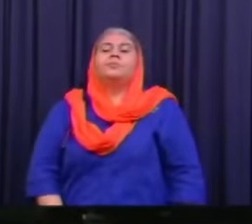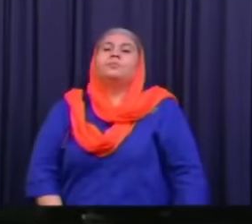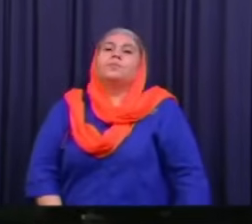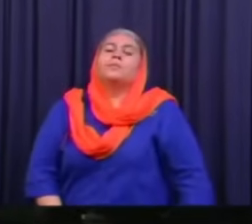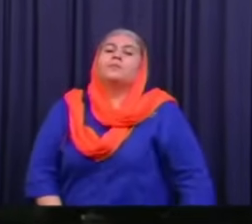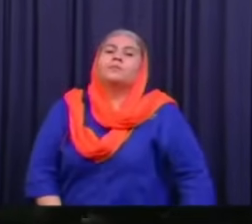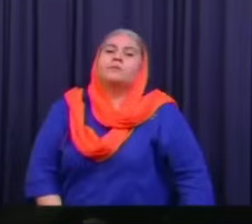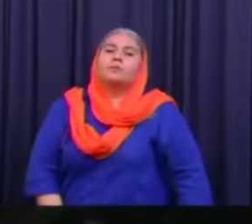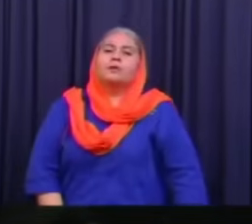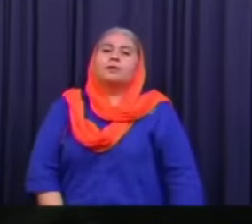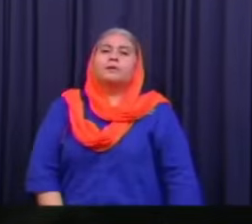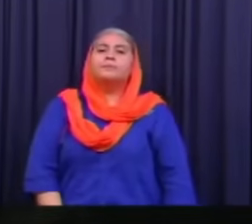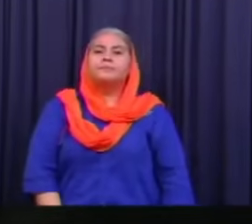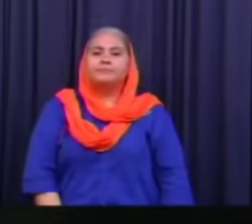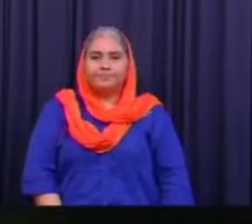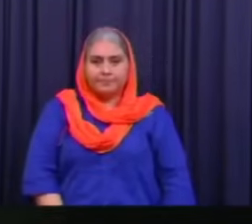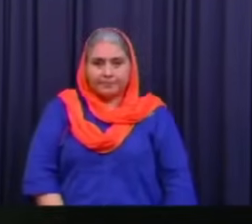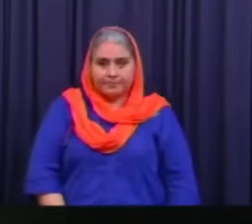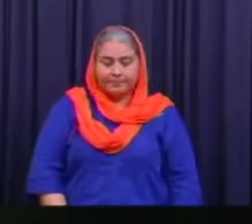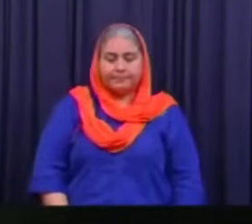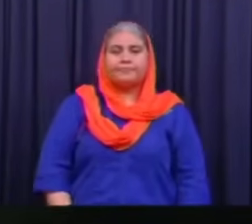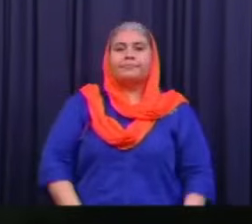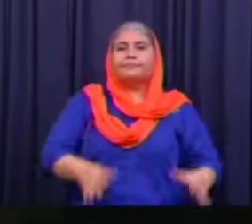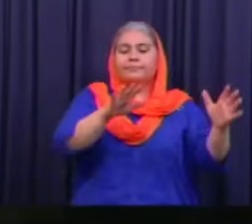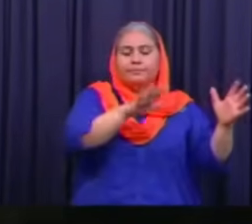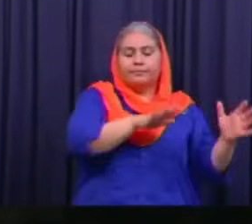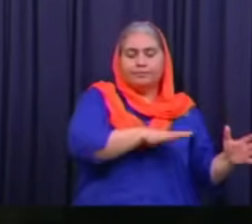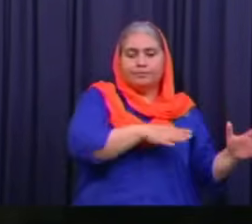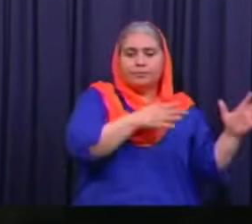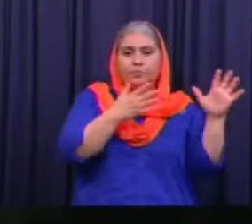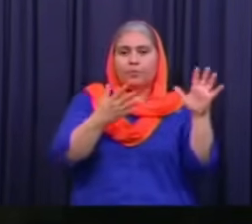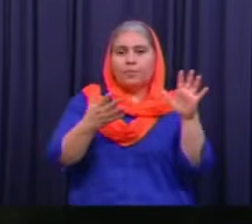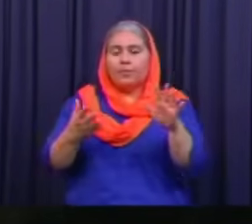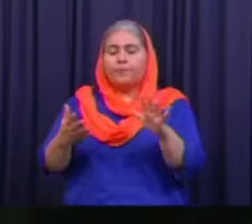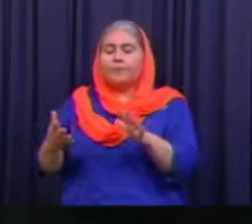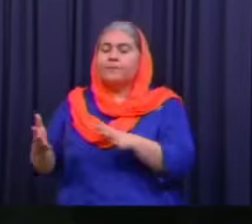gracias porque él